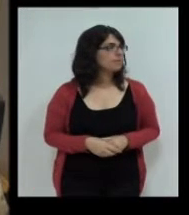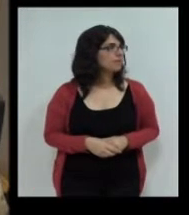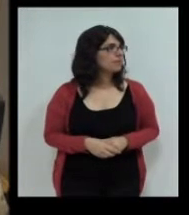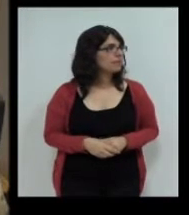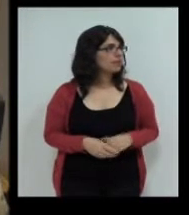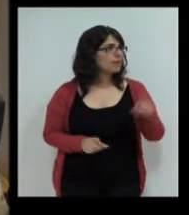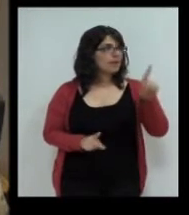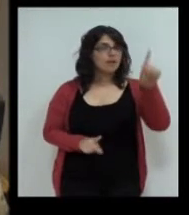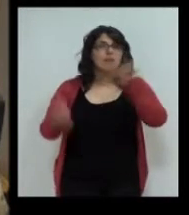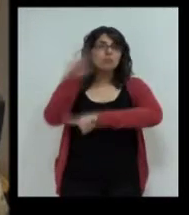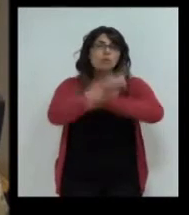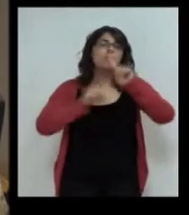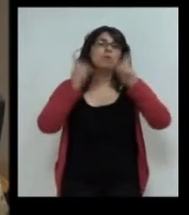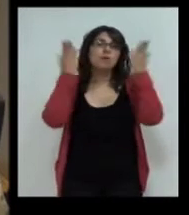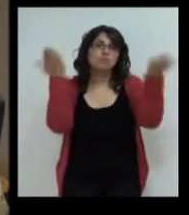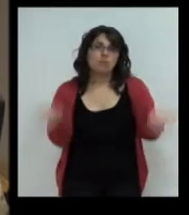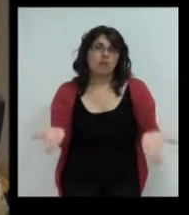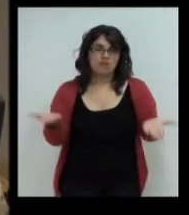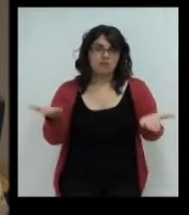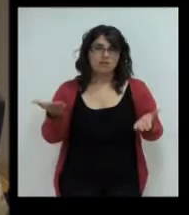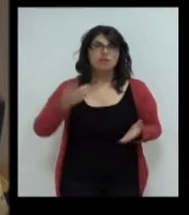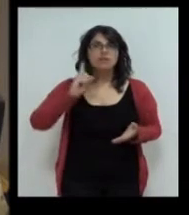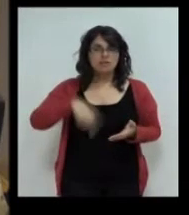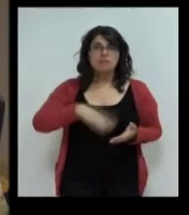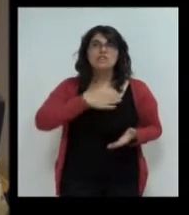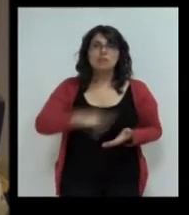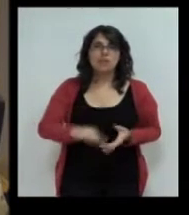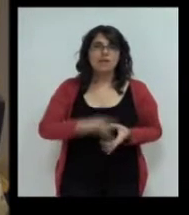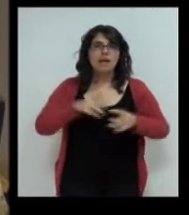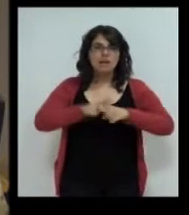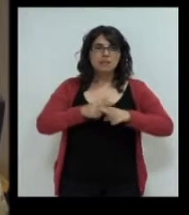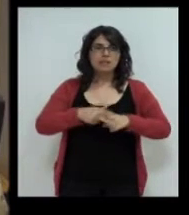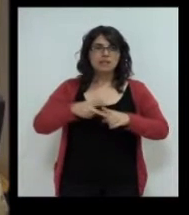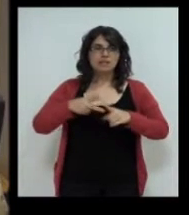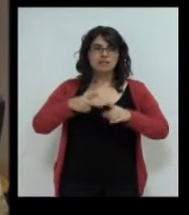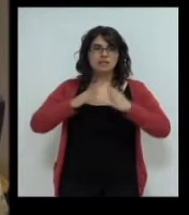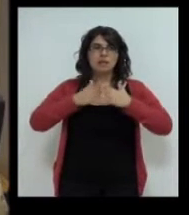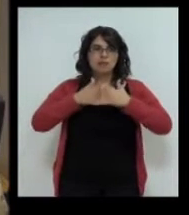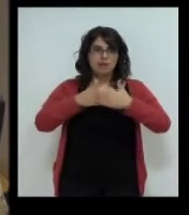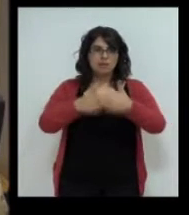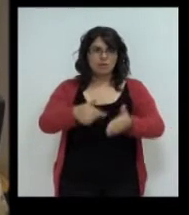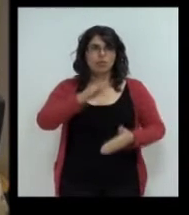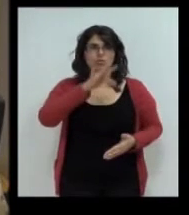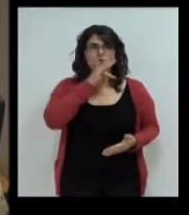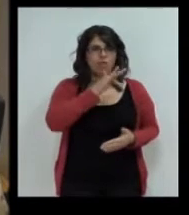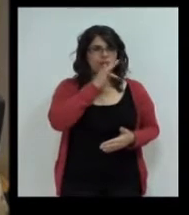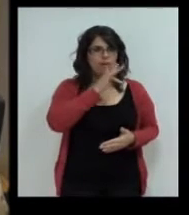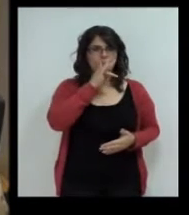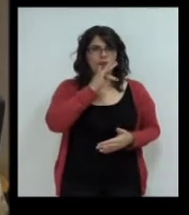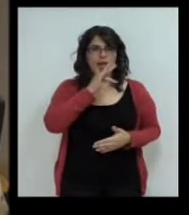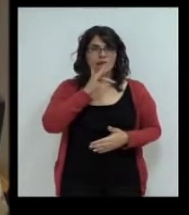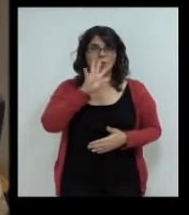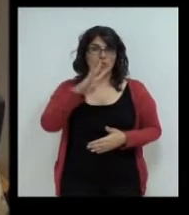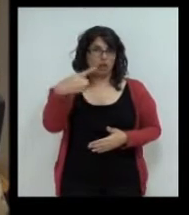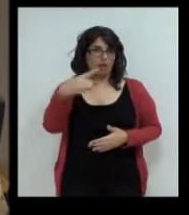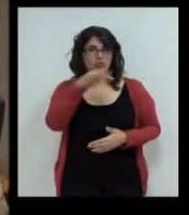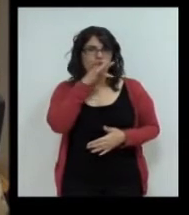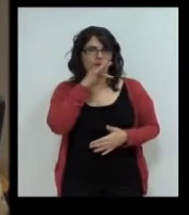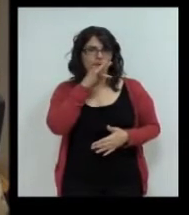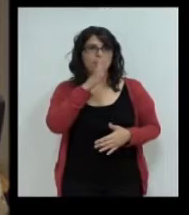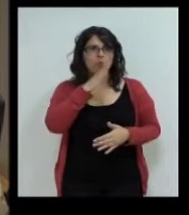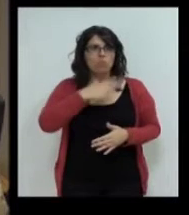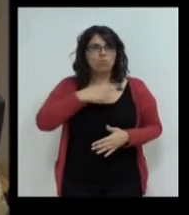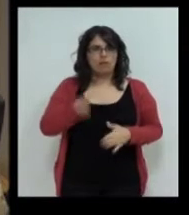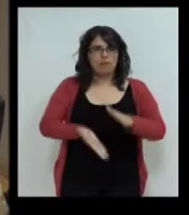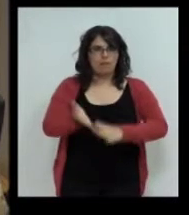esto es que también puede haber herramientas de navegación, todavía no han irrumpido los operadores de telecomunicación con el 4G, pero podrían poner herramientas